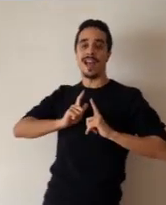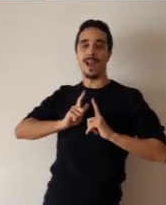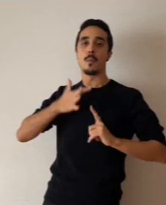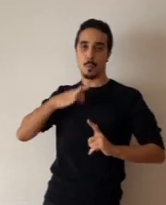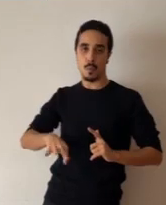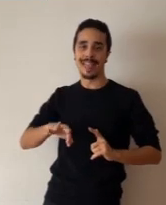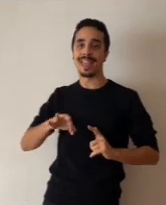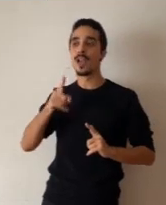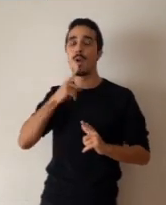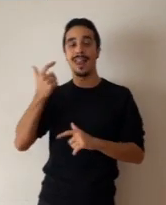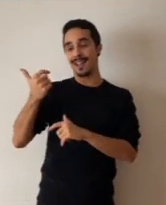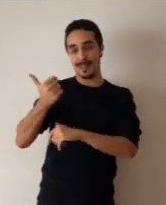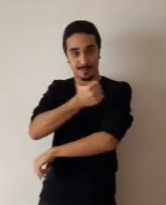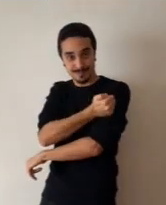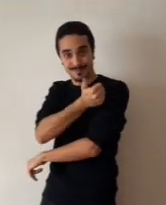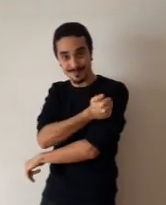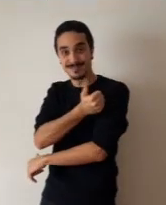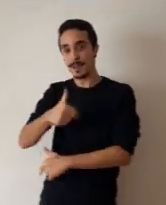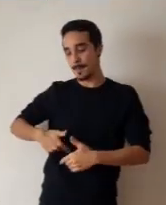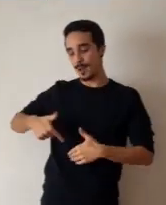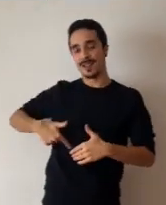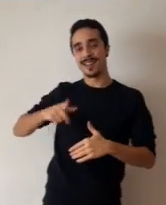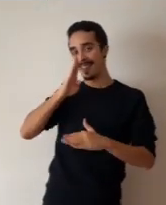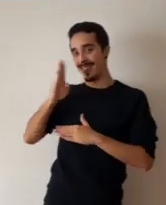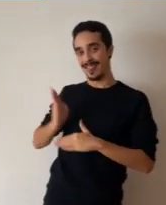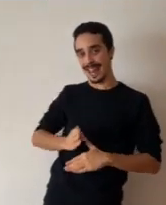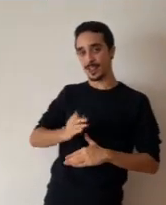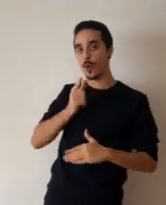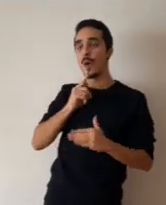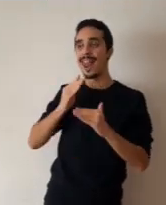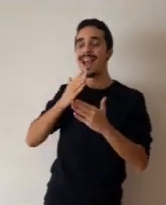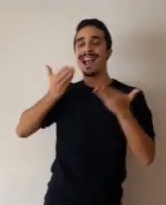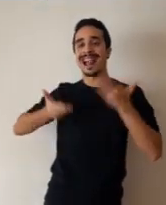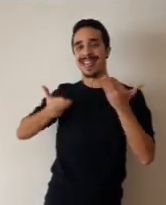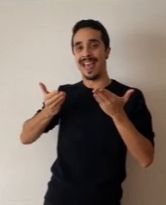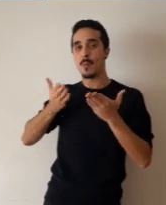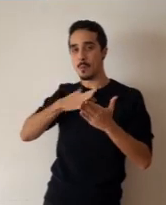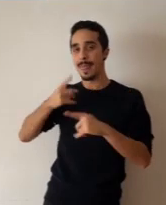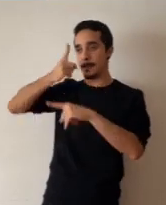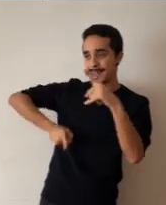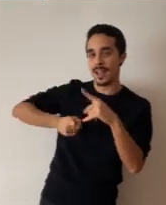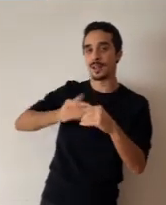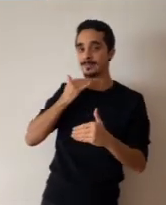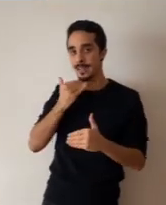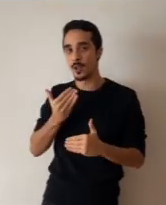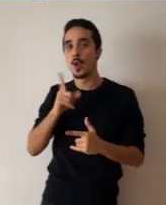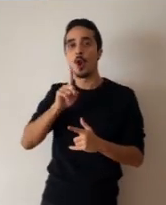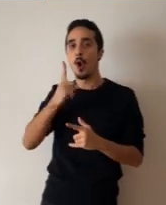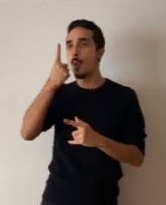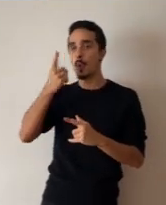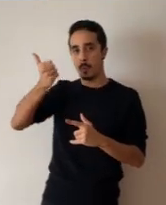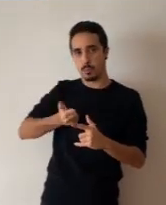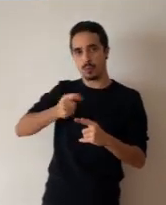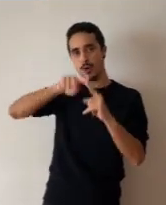poner bolos cuadrados, ¿no? O sea, bolos en los que la insulina, una cantidad concreta de insulina, no